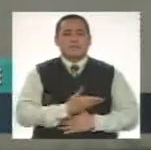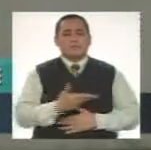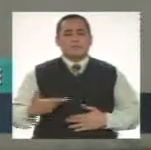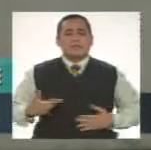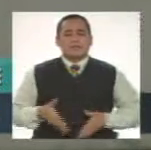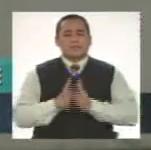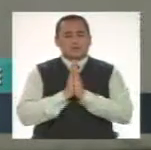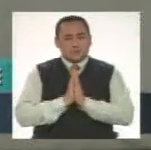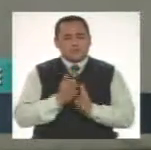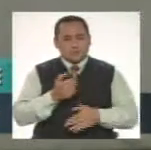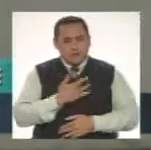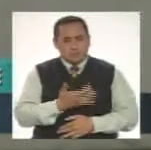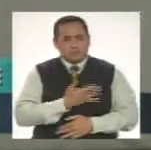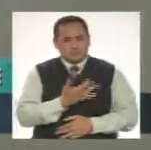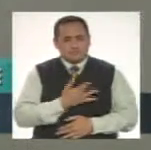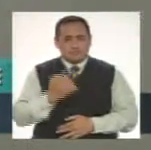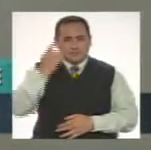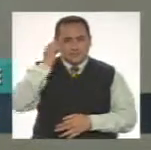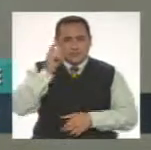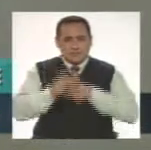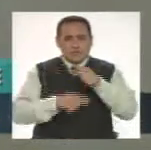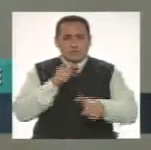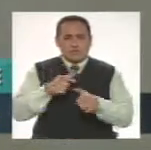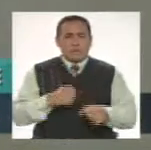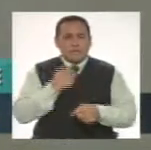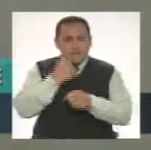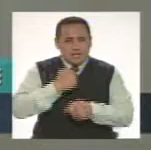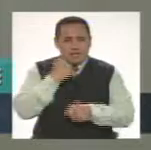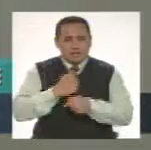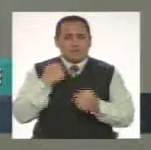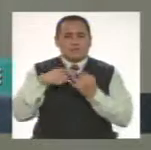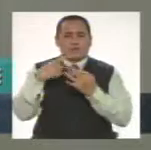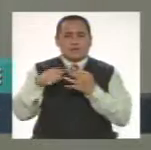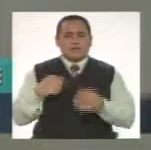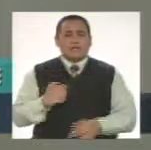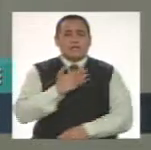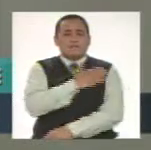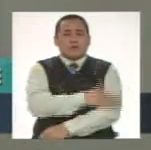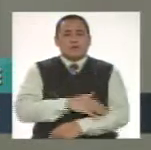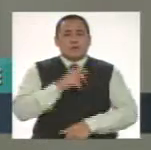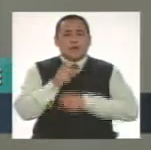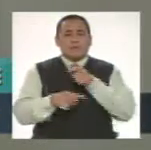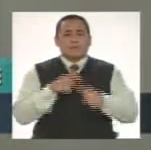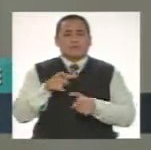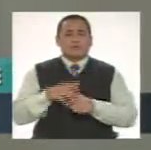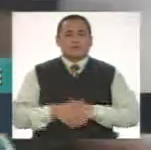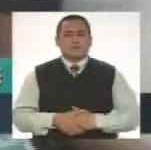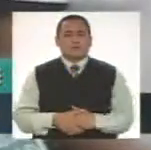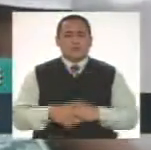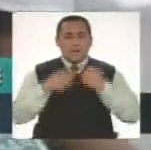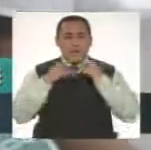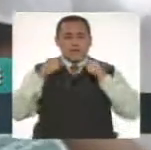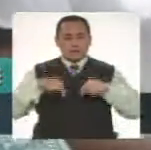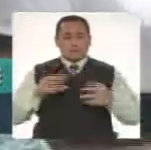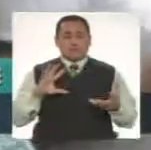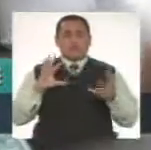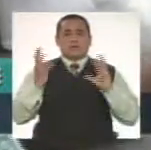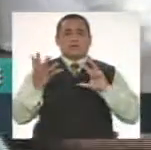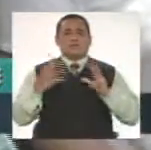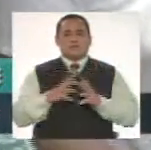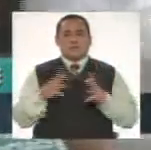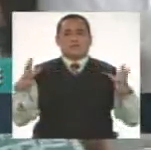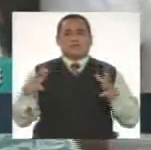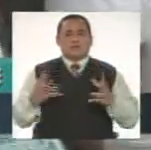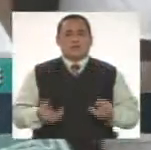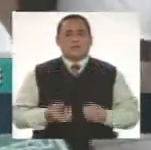pidió sensibilidad a las autoridades para ejecutar obras como esta, que beneficia al pueblo. Es un cambio